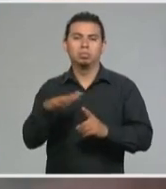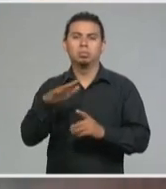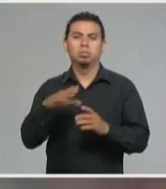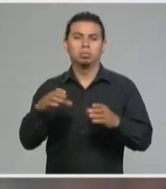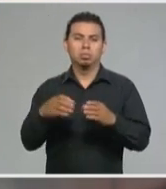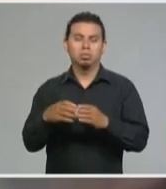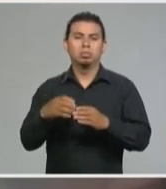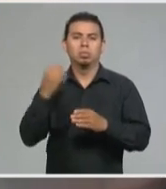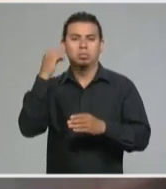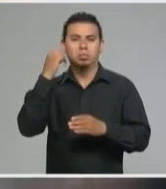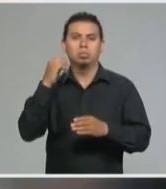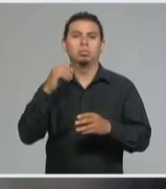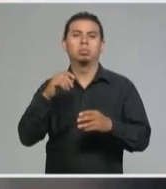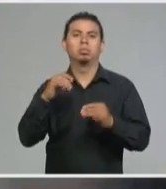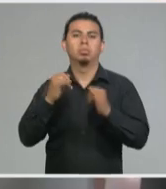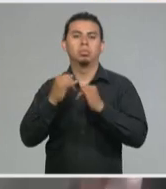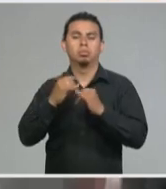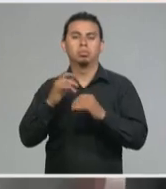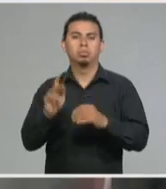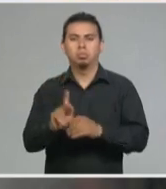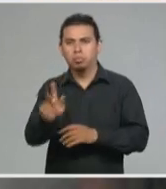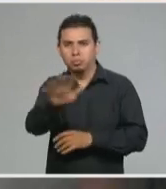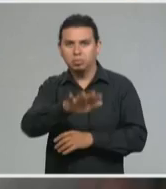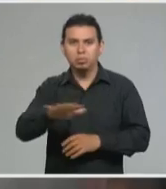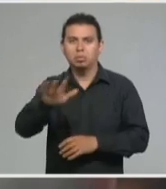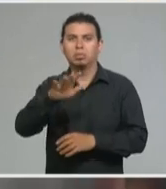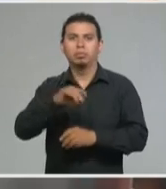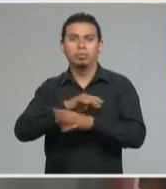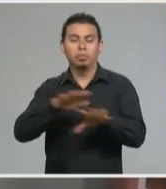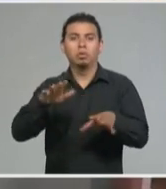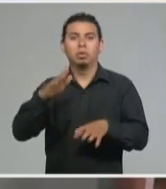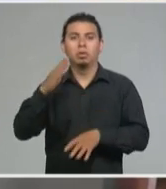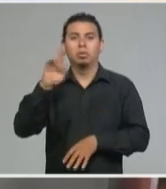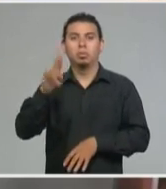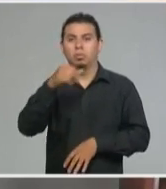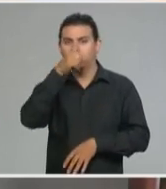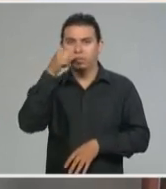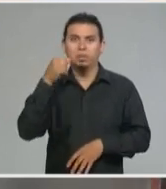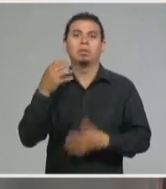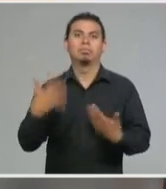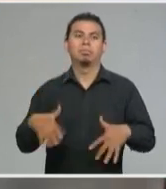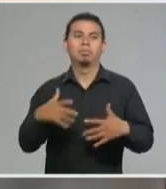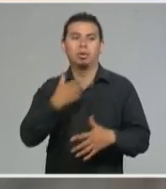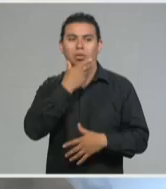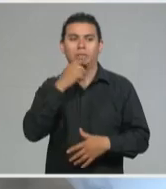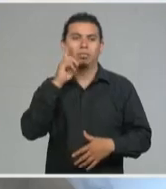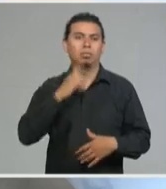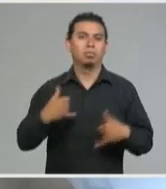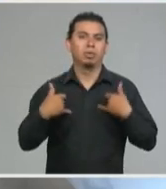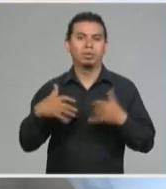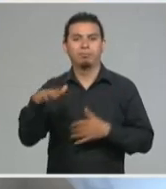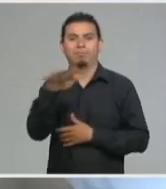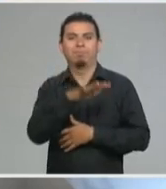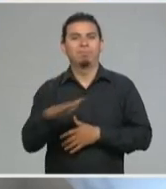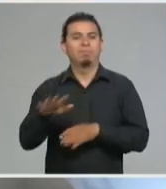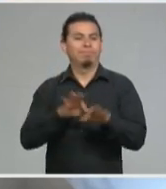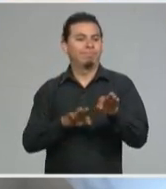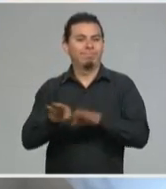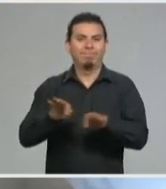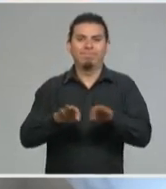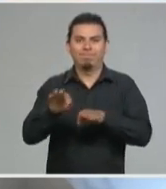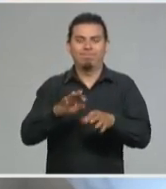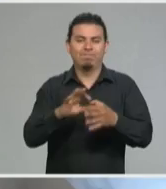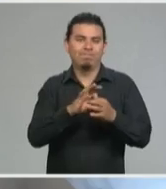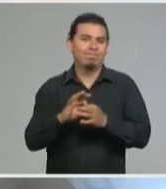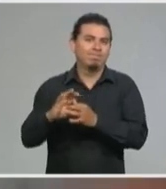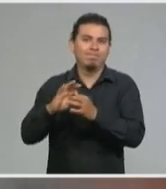sociedad oaxaqueña en instituciones públicas. Para la máxima casa de estudios es importante que las y los jóvenes realicen trabajo social y